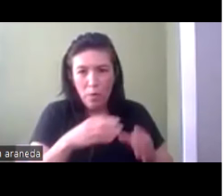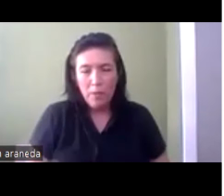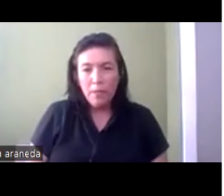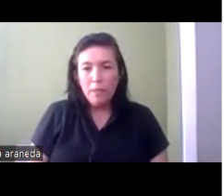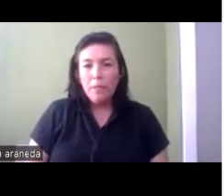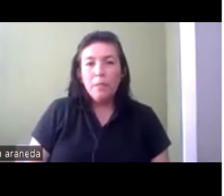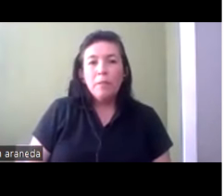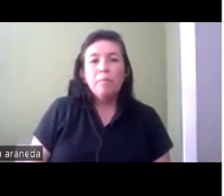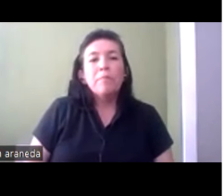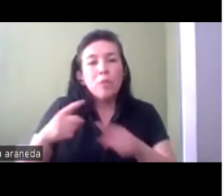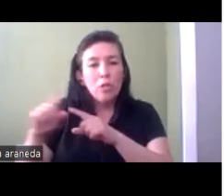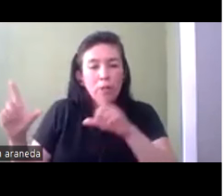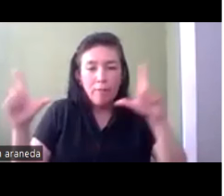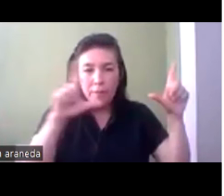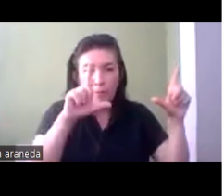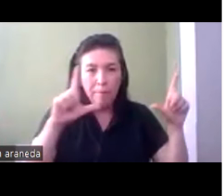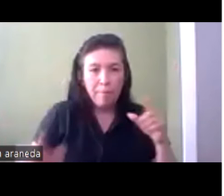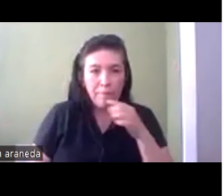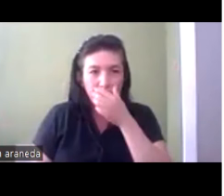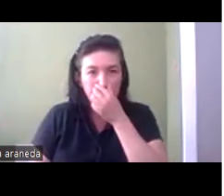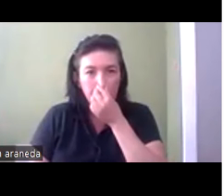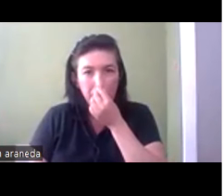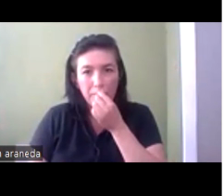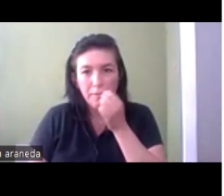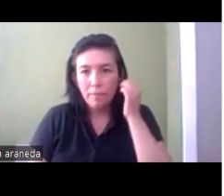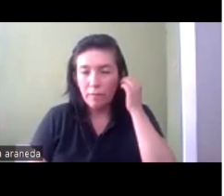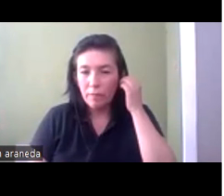Siguiente, por favor. Error.